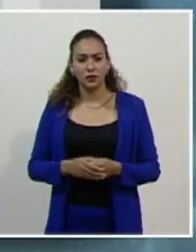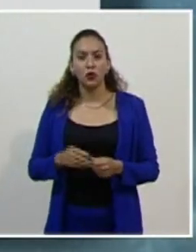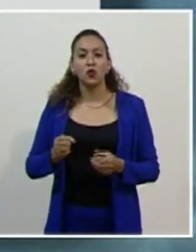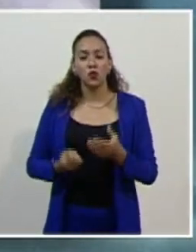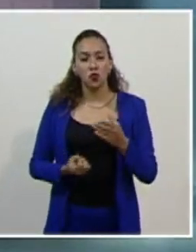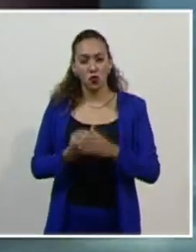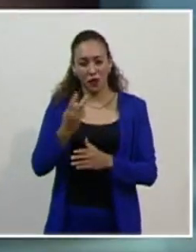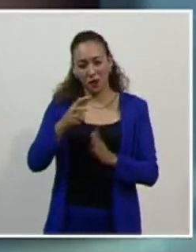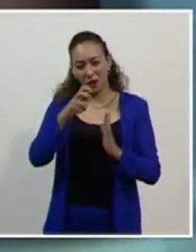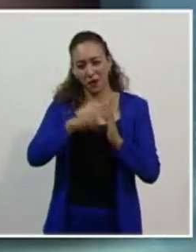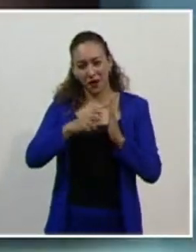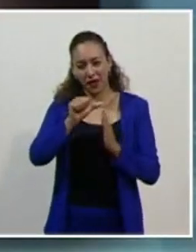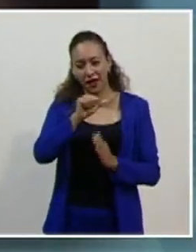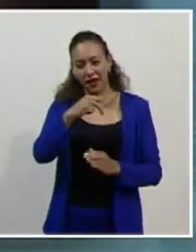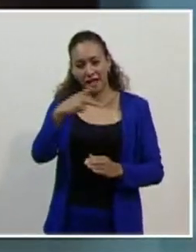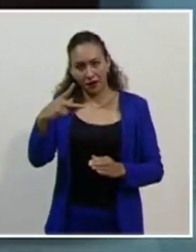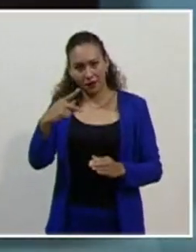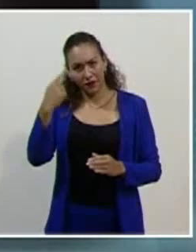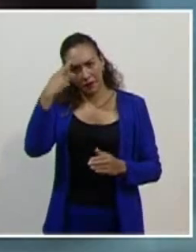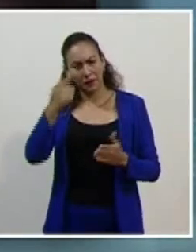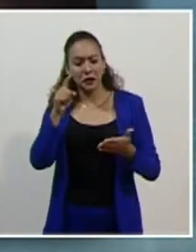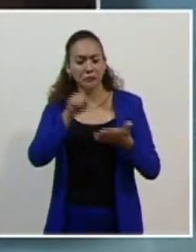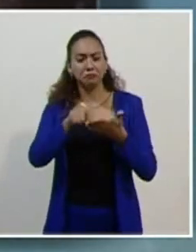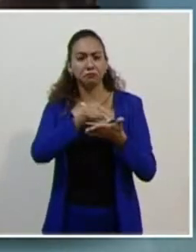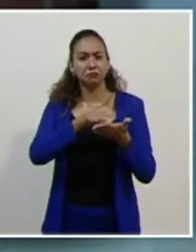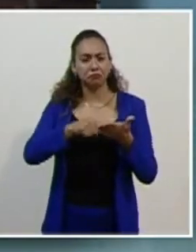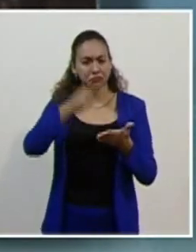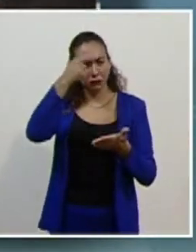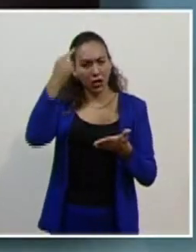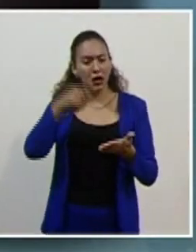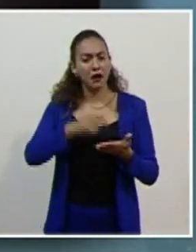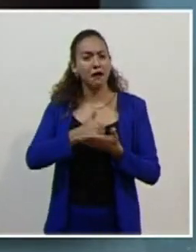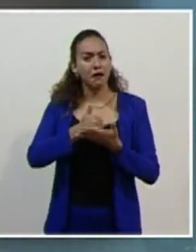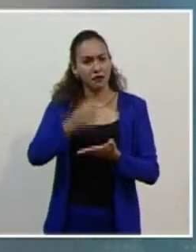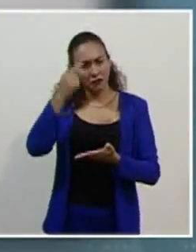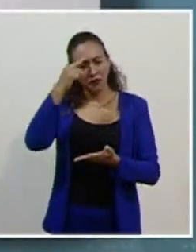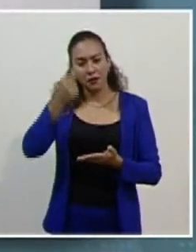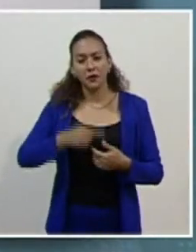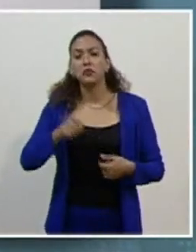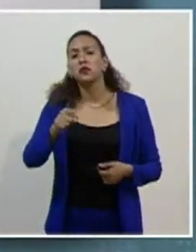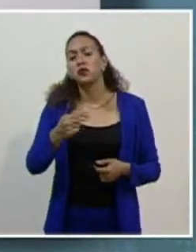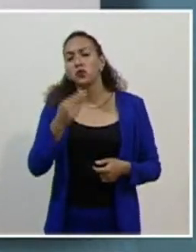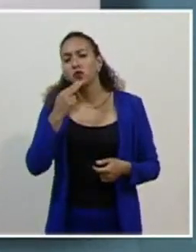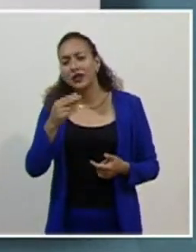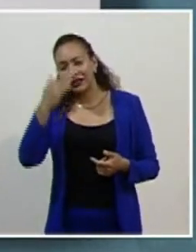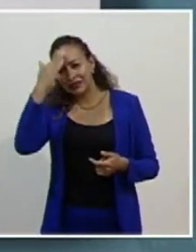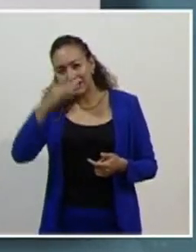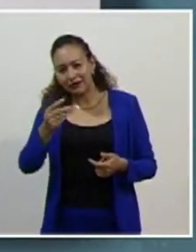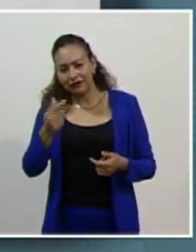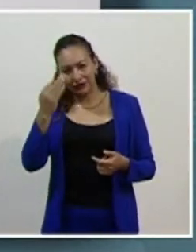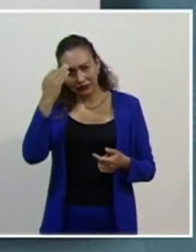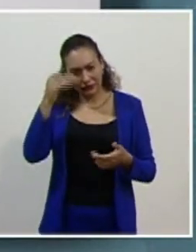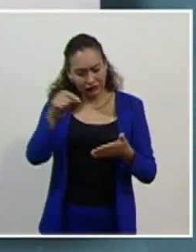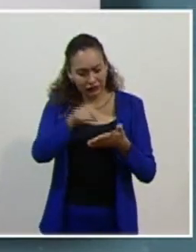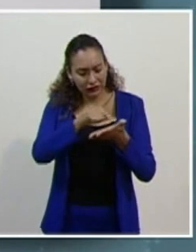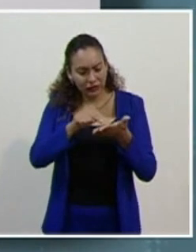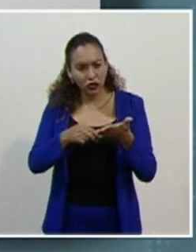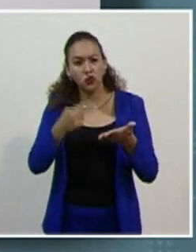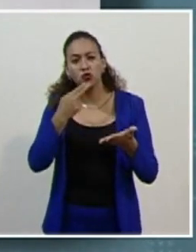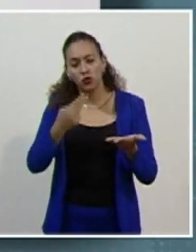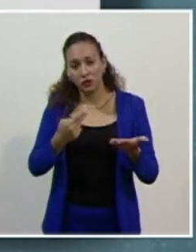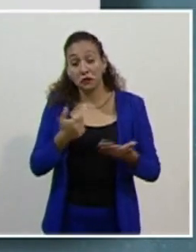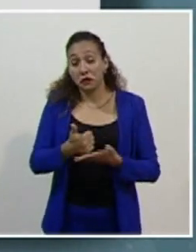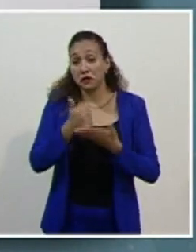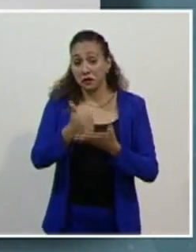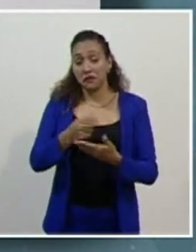de su app móvil institucional con un sistema operativo mejorado que permite la optimización de tiempos y su funcionalidad para hacer